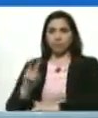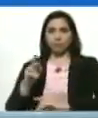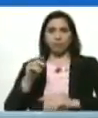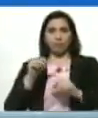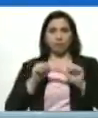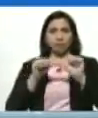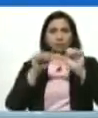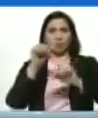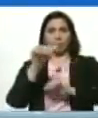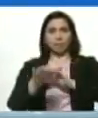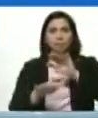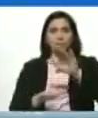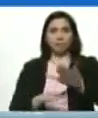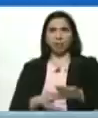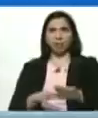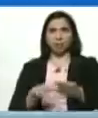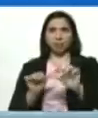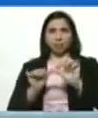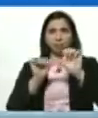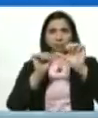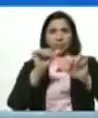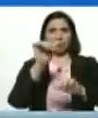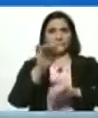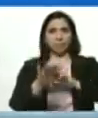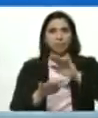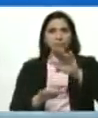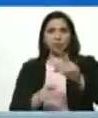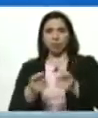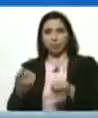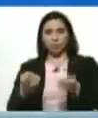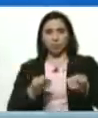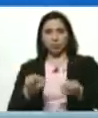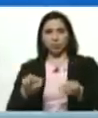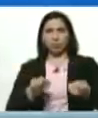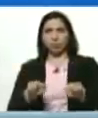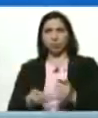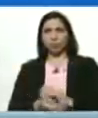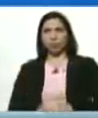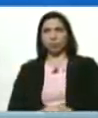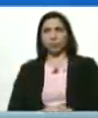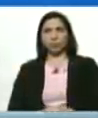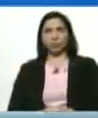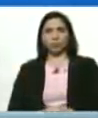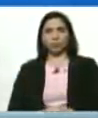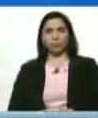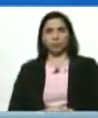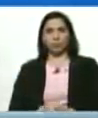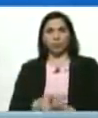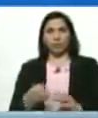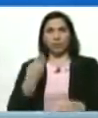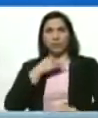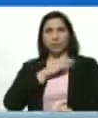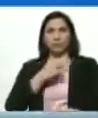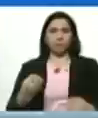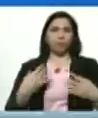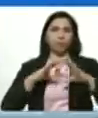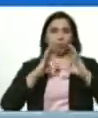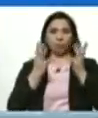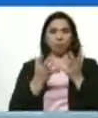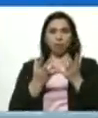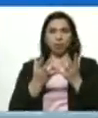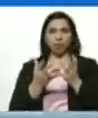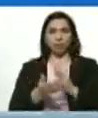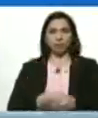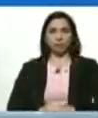avanzando siga avanzando en el control de esta pandemia mundial que ha